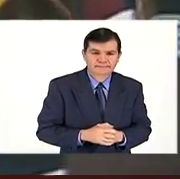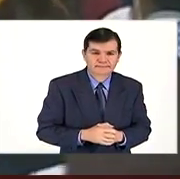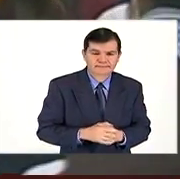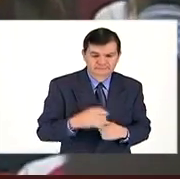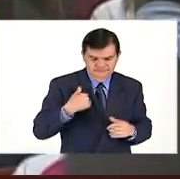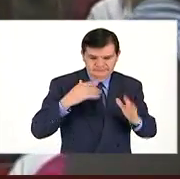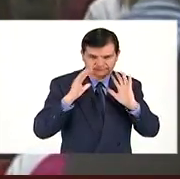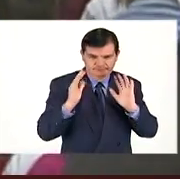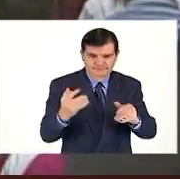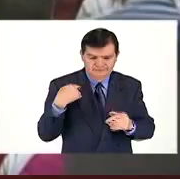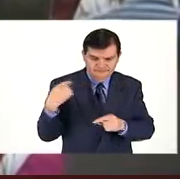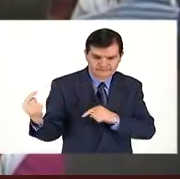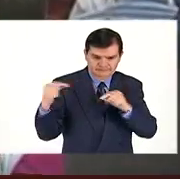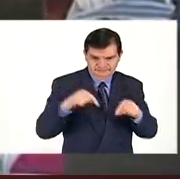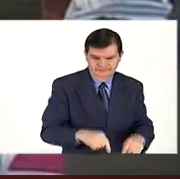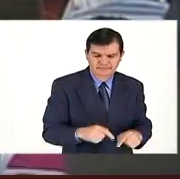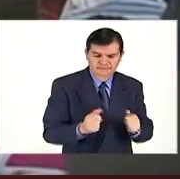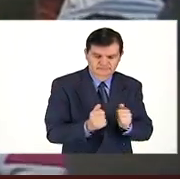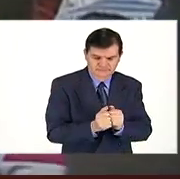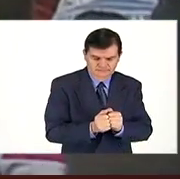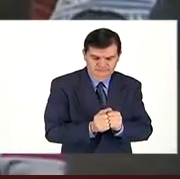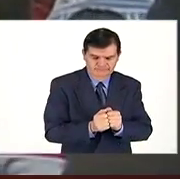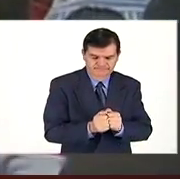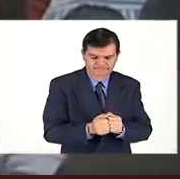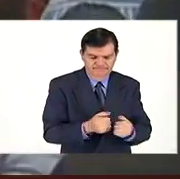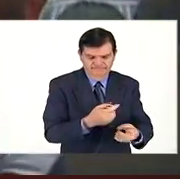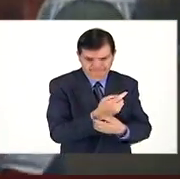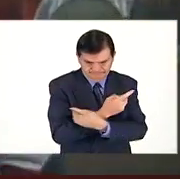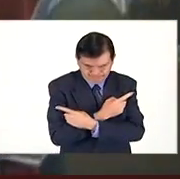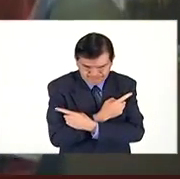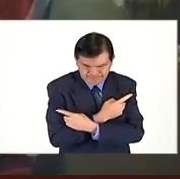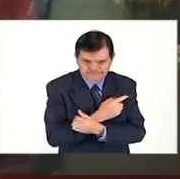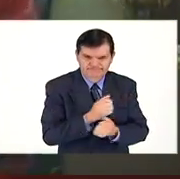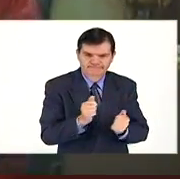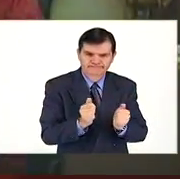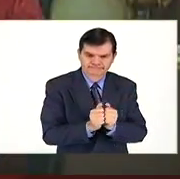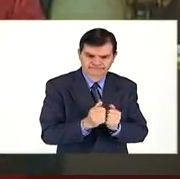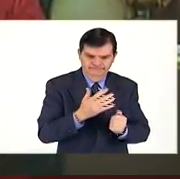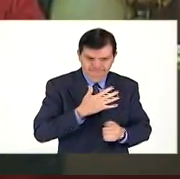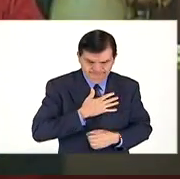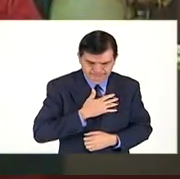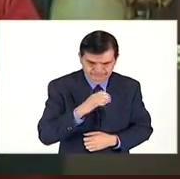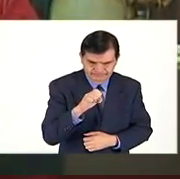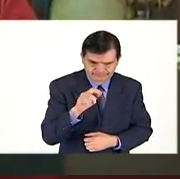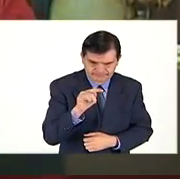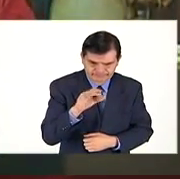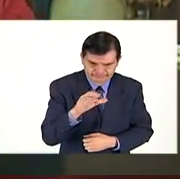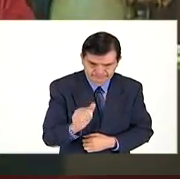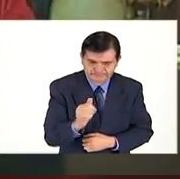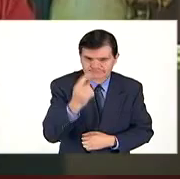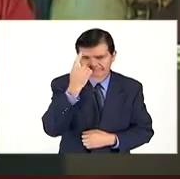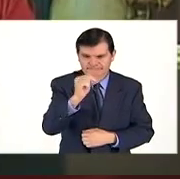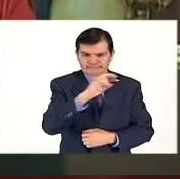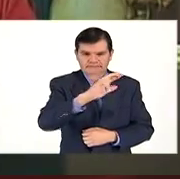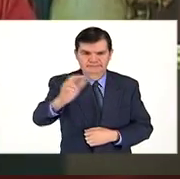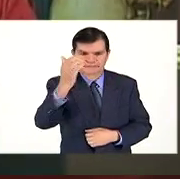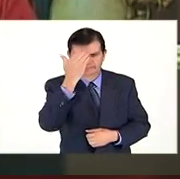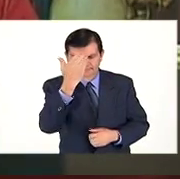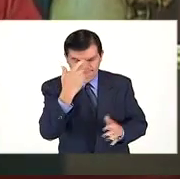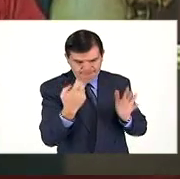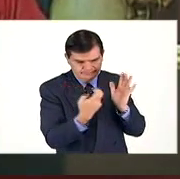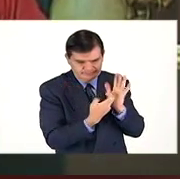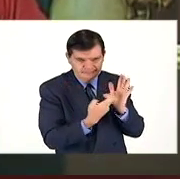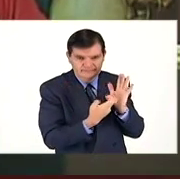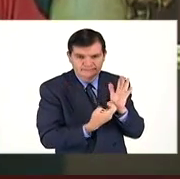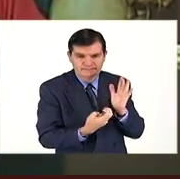hemos venido con nuestra moral, con nuestra ética, a reconocer